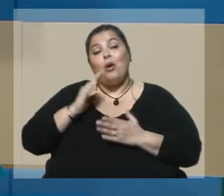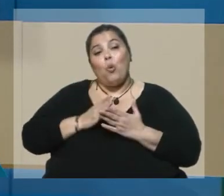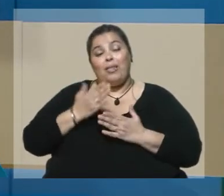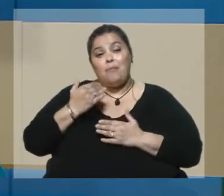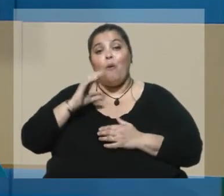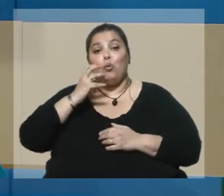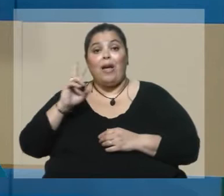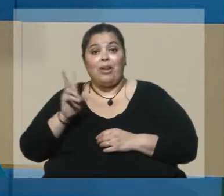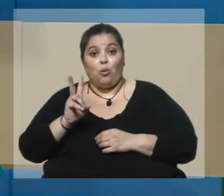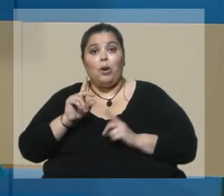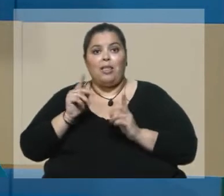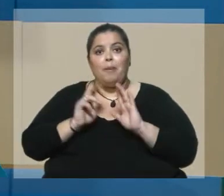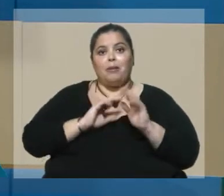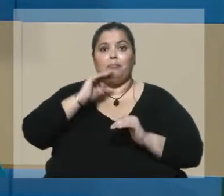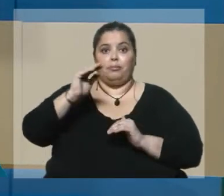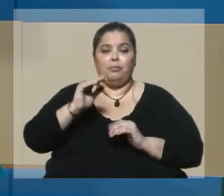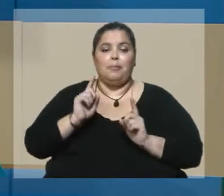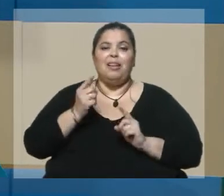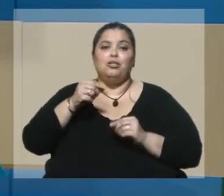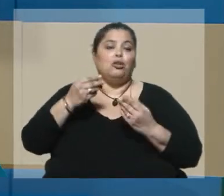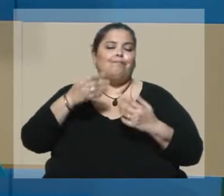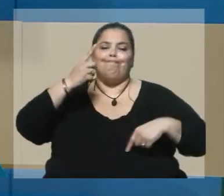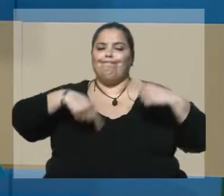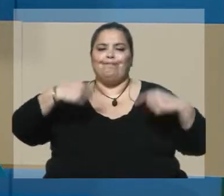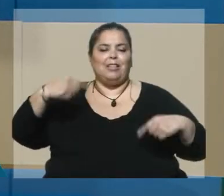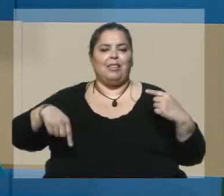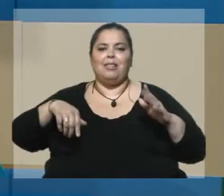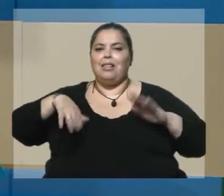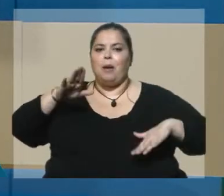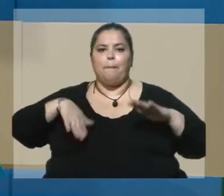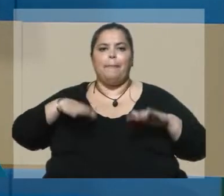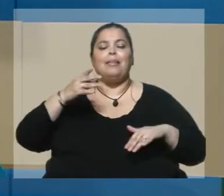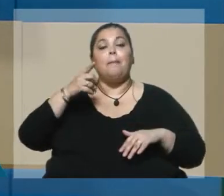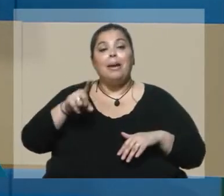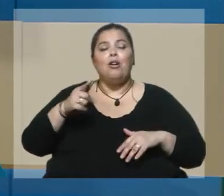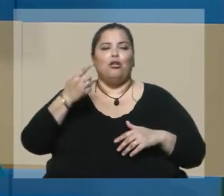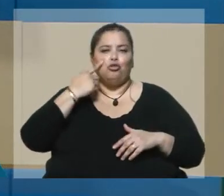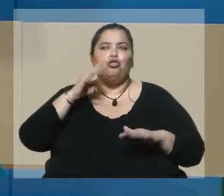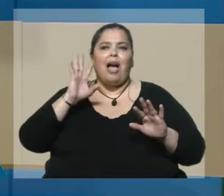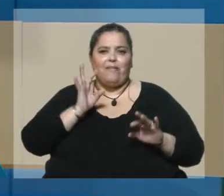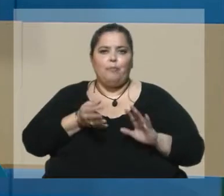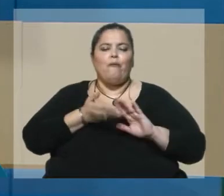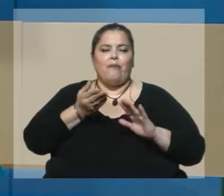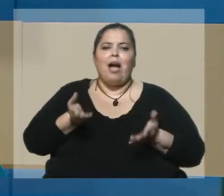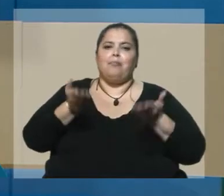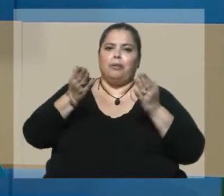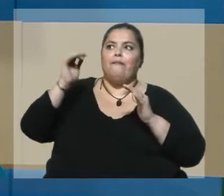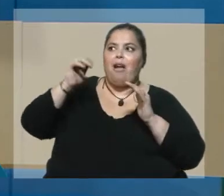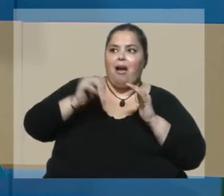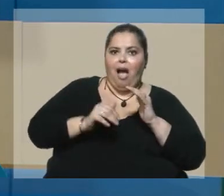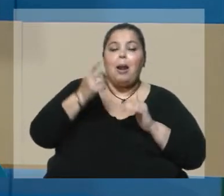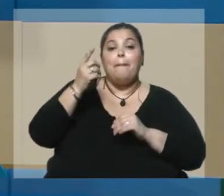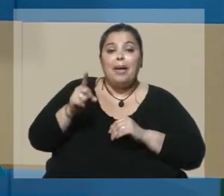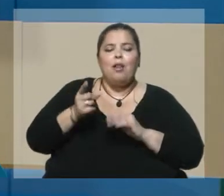algo que suele ser muy volátil pero la nuestra estimación Es que la inflación va a comenzar a bajar Pero va a converger hacia los niveles